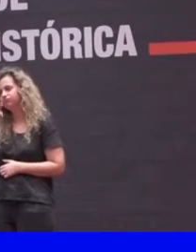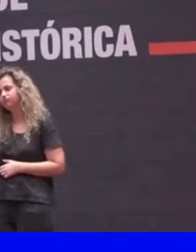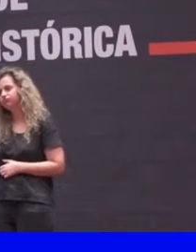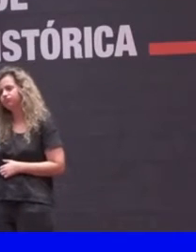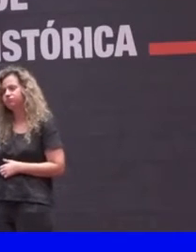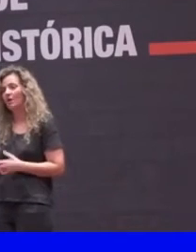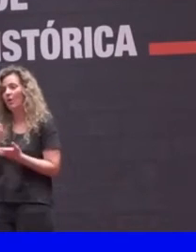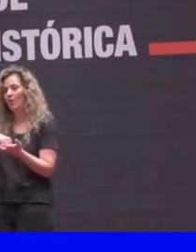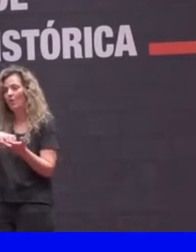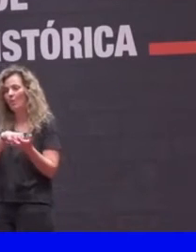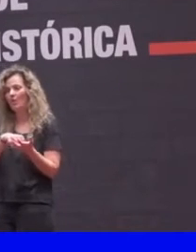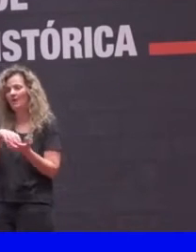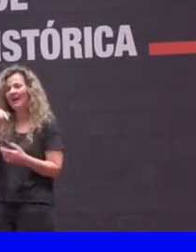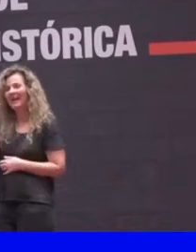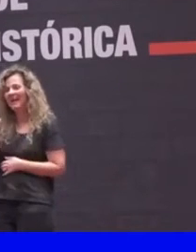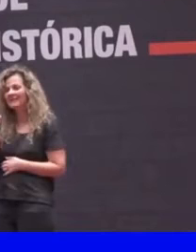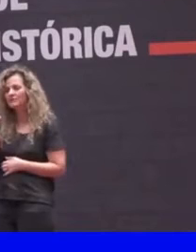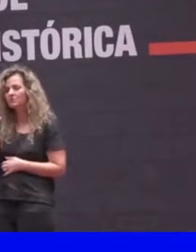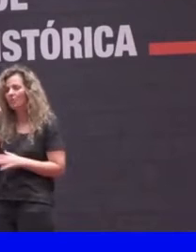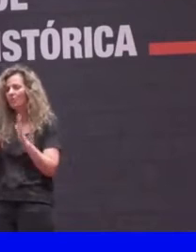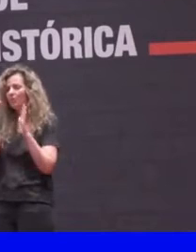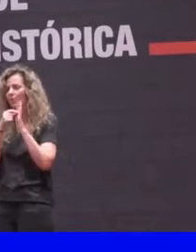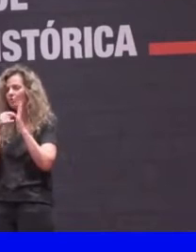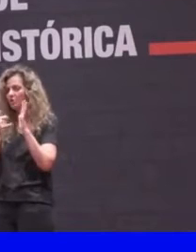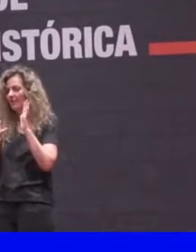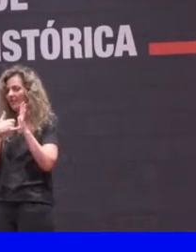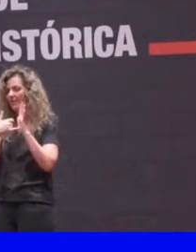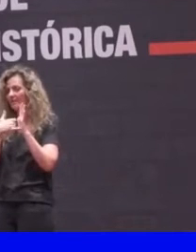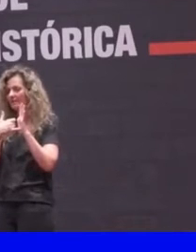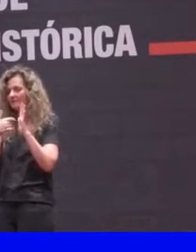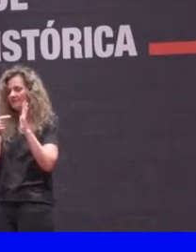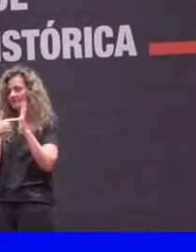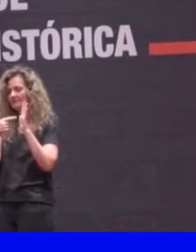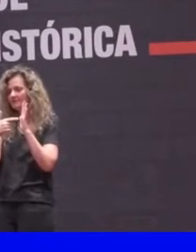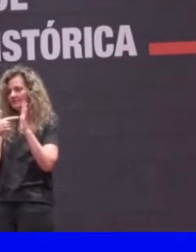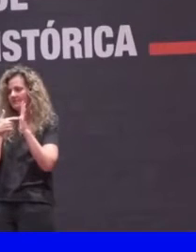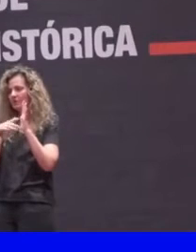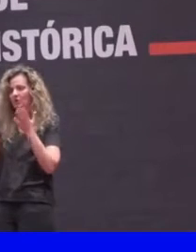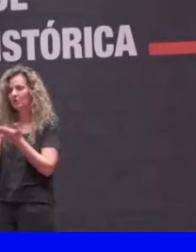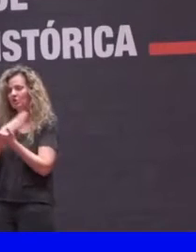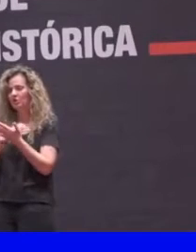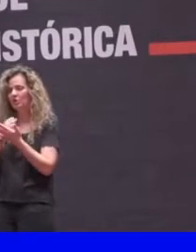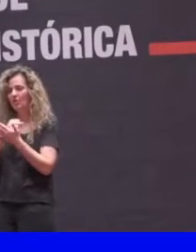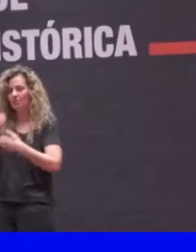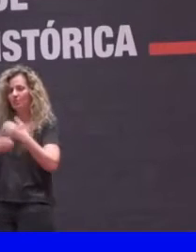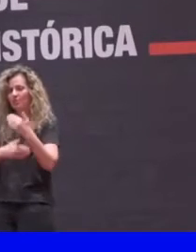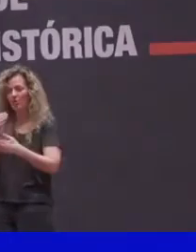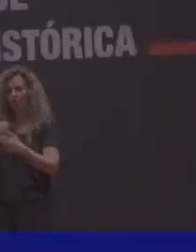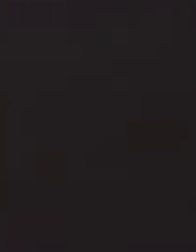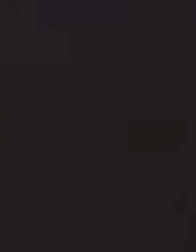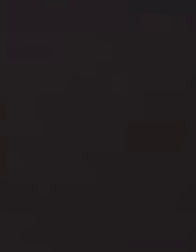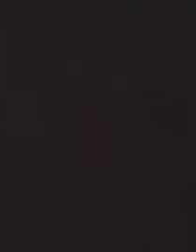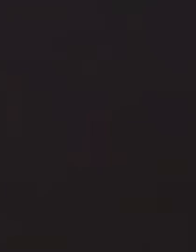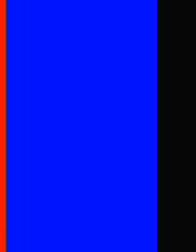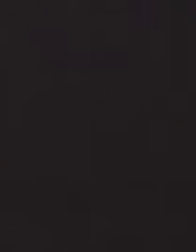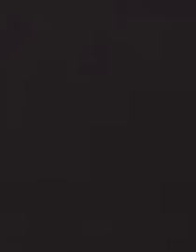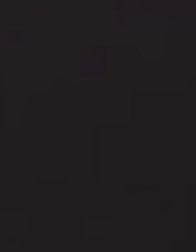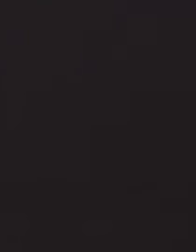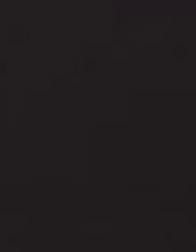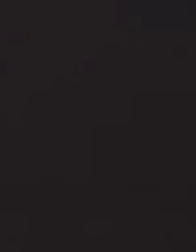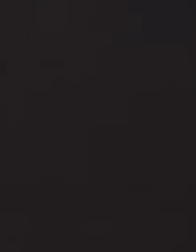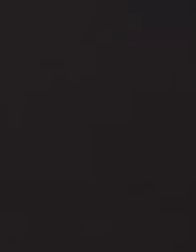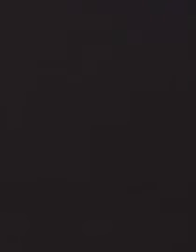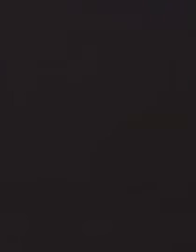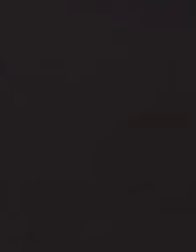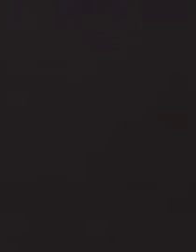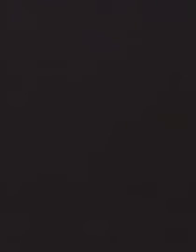cuestionando? Ese é un dos puntos febles de todo este proceso, a inacción das administracións durante